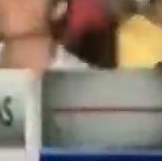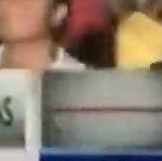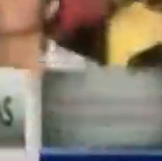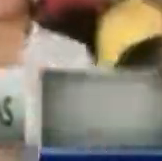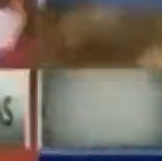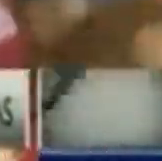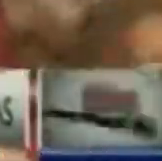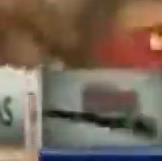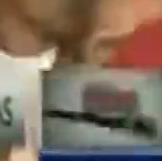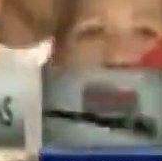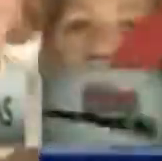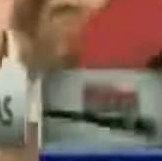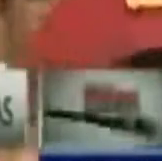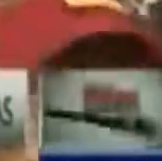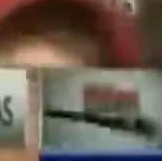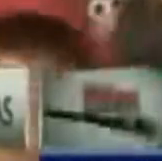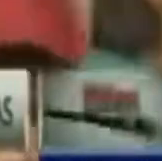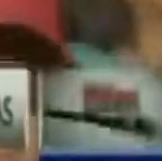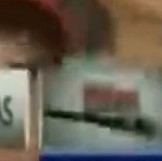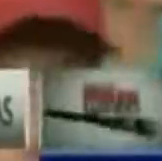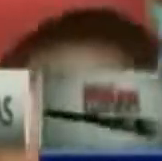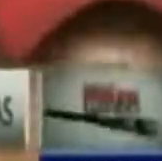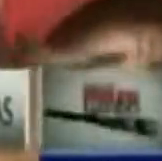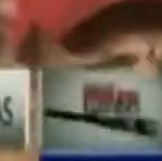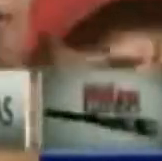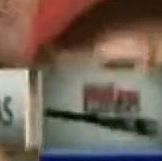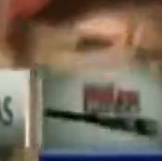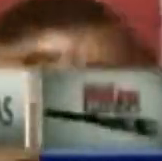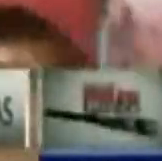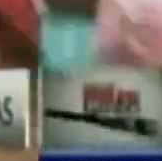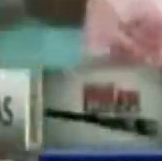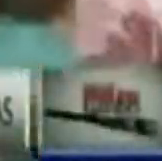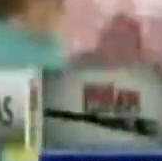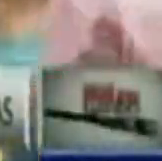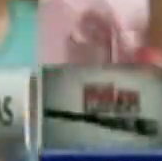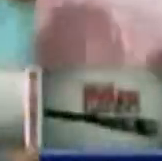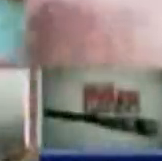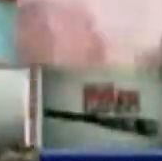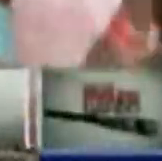grito y para cuchito amparito